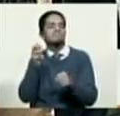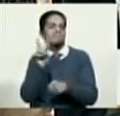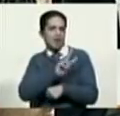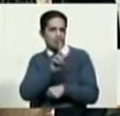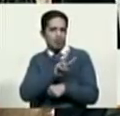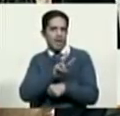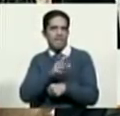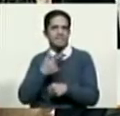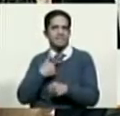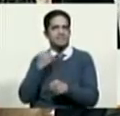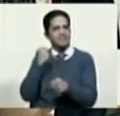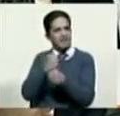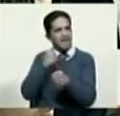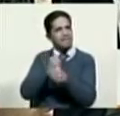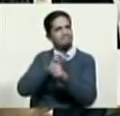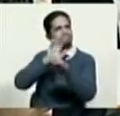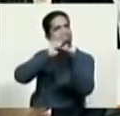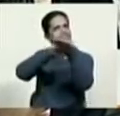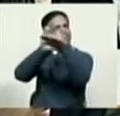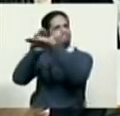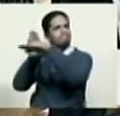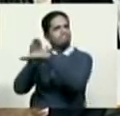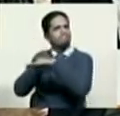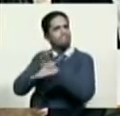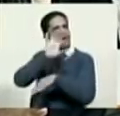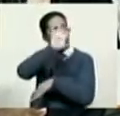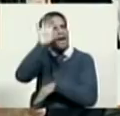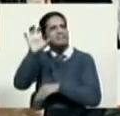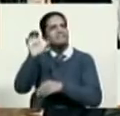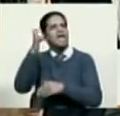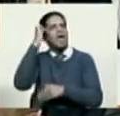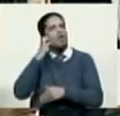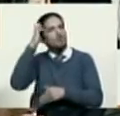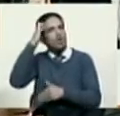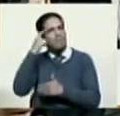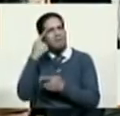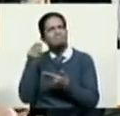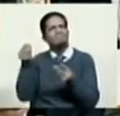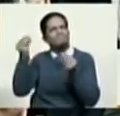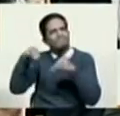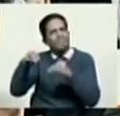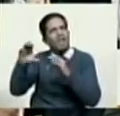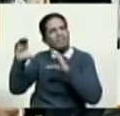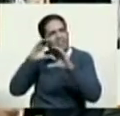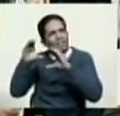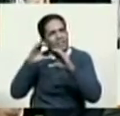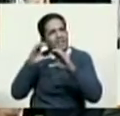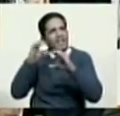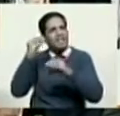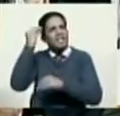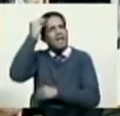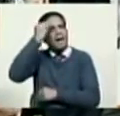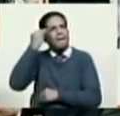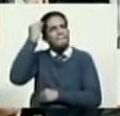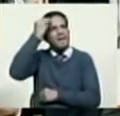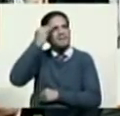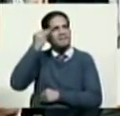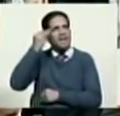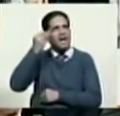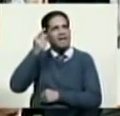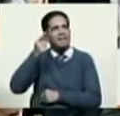los países europeos a razonar un poco más y a reconsiderar esta